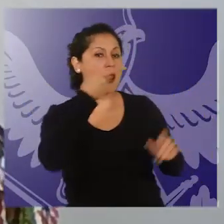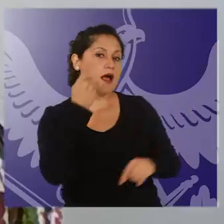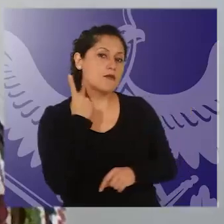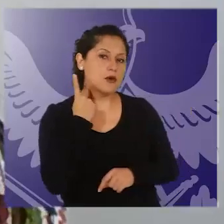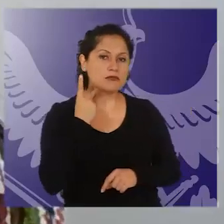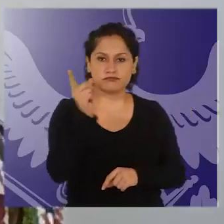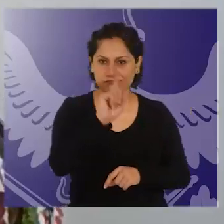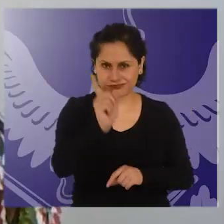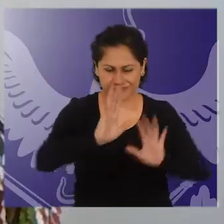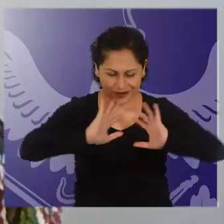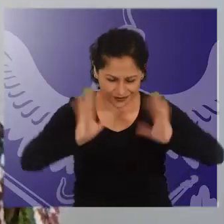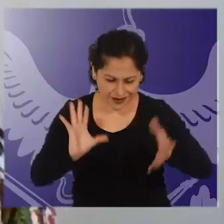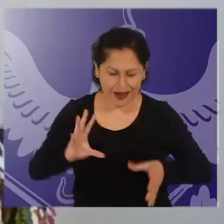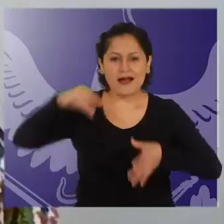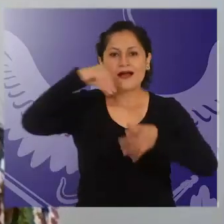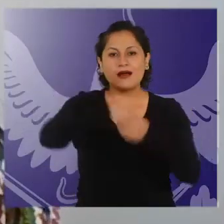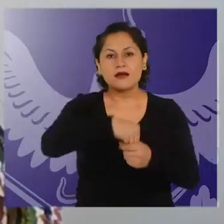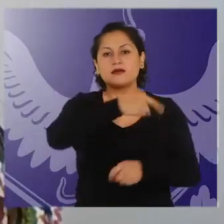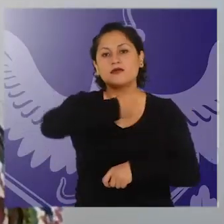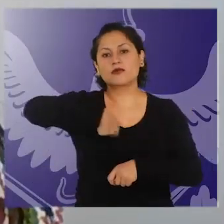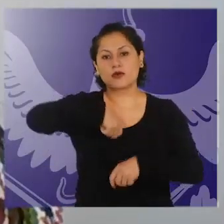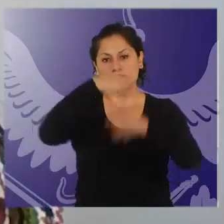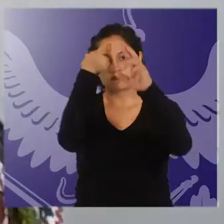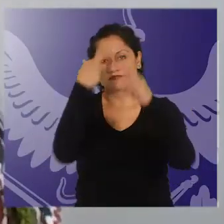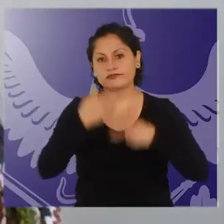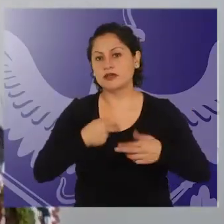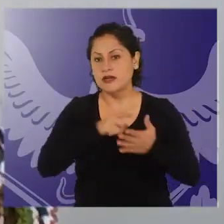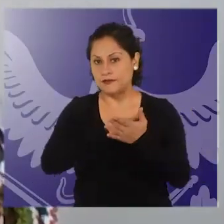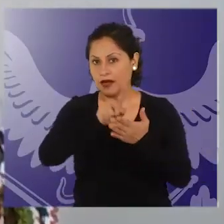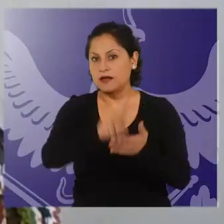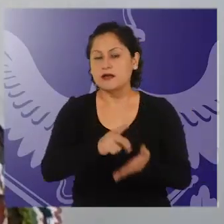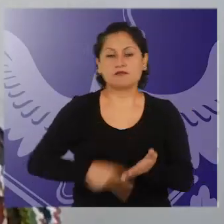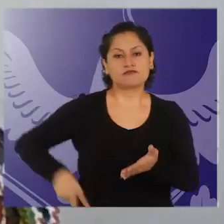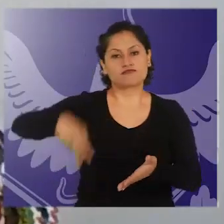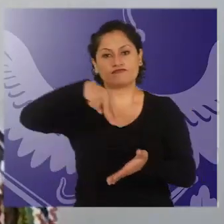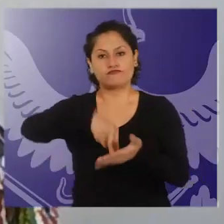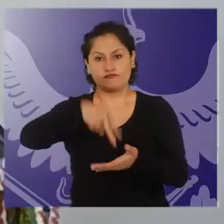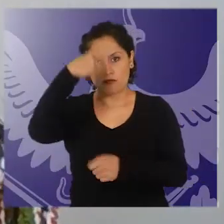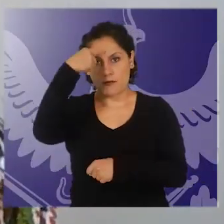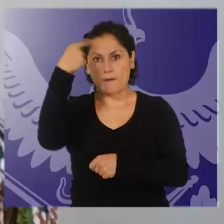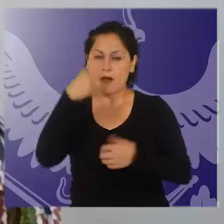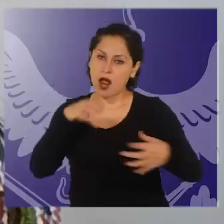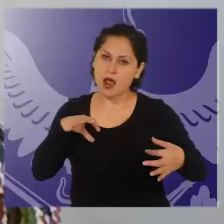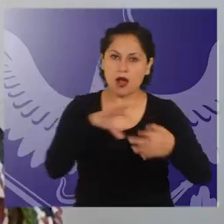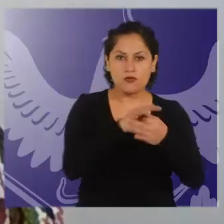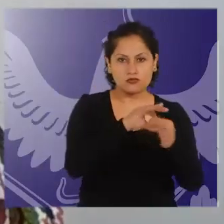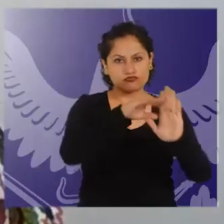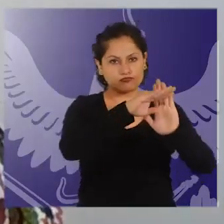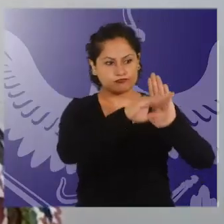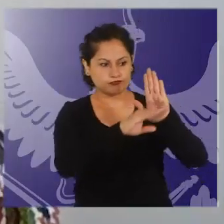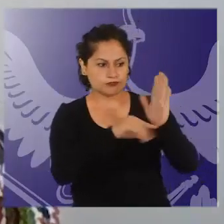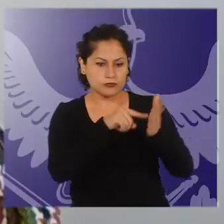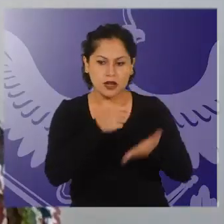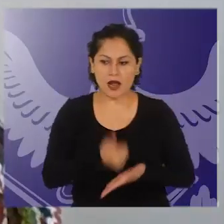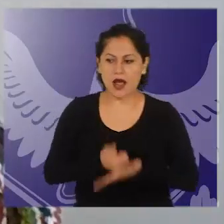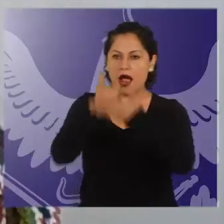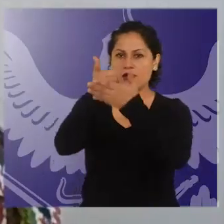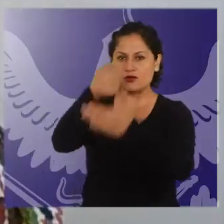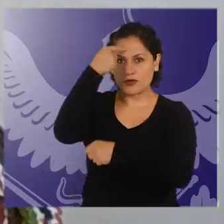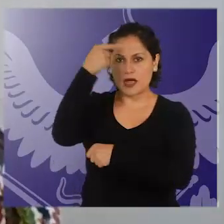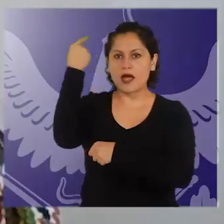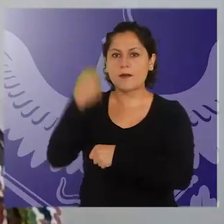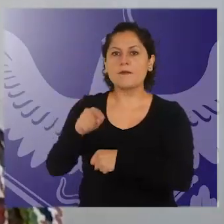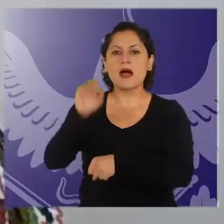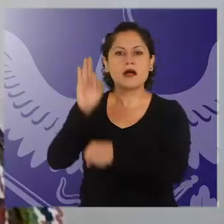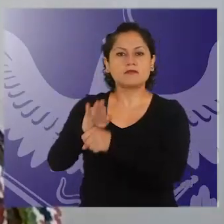discurso. Necesitamos un reconocimiento constitucional pleno como sujetas de derecho público que permita implementar las políticas públicas que